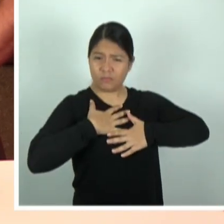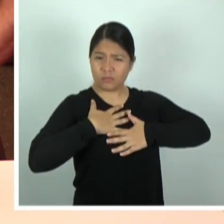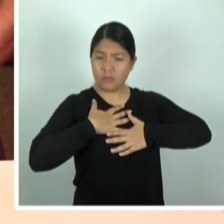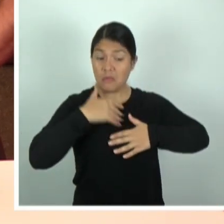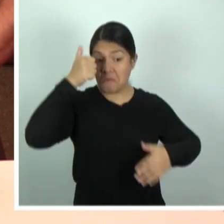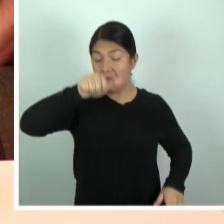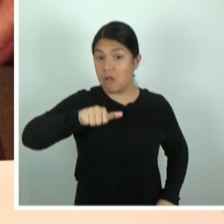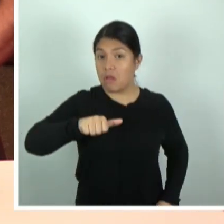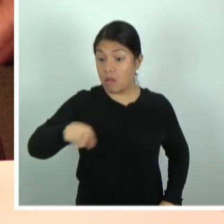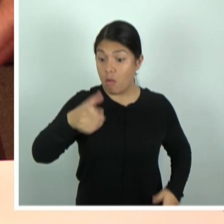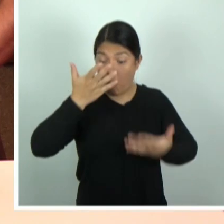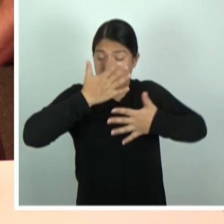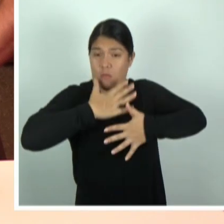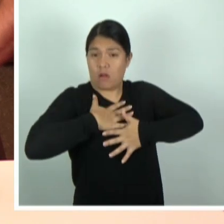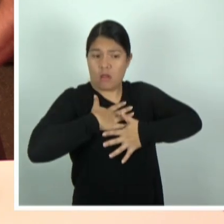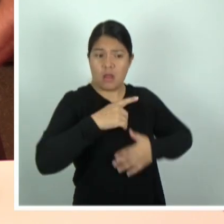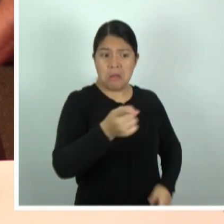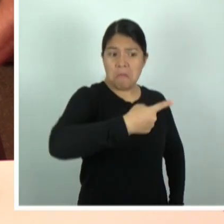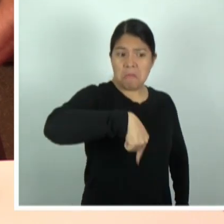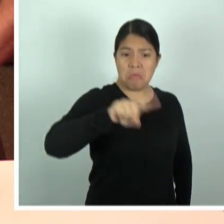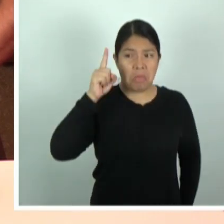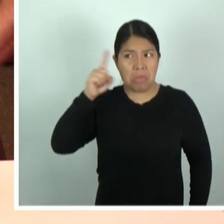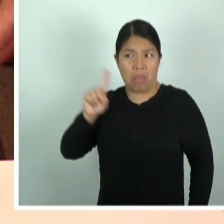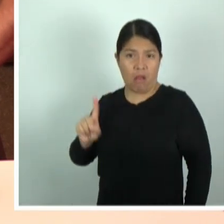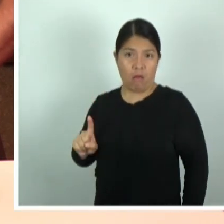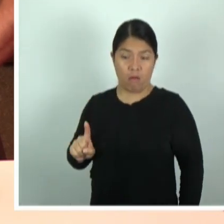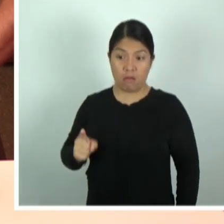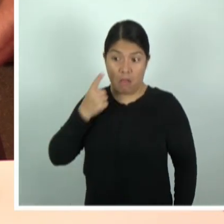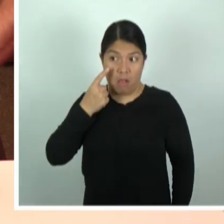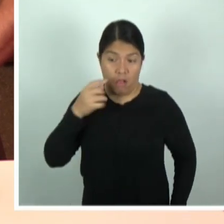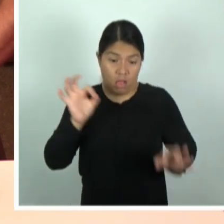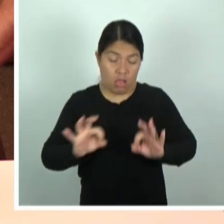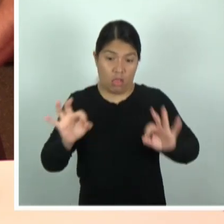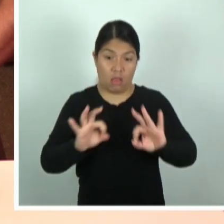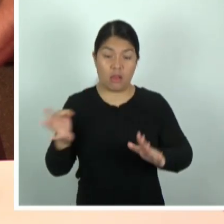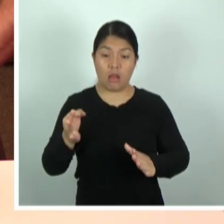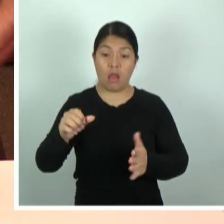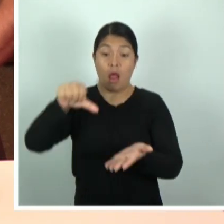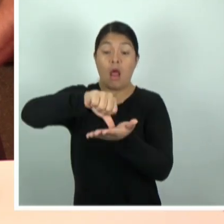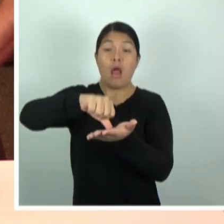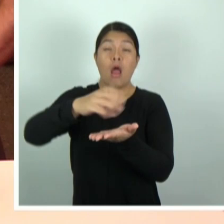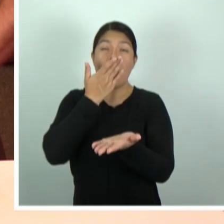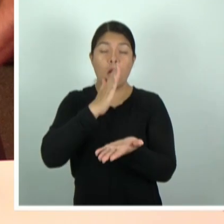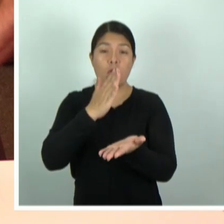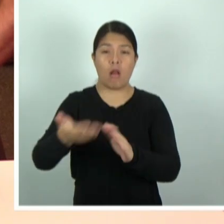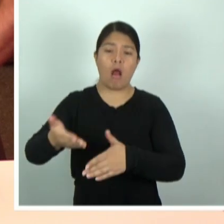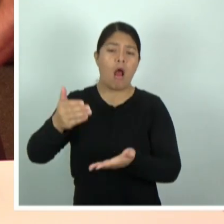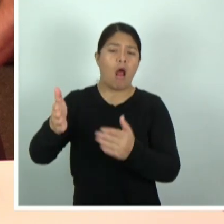Nadie se dio cuenta que en aquel momento, allí en la puerta de Jerusalén,